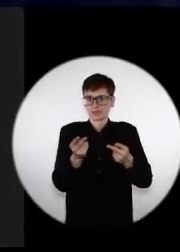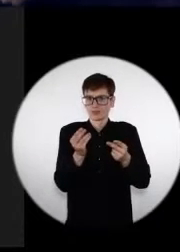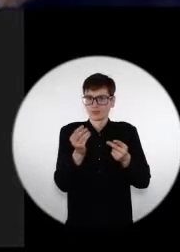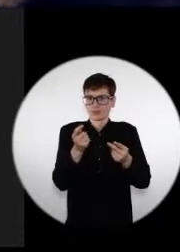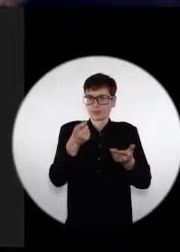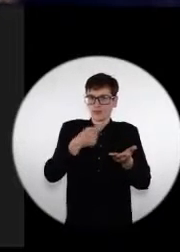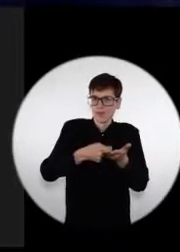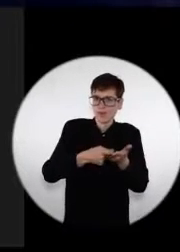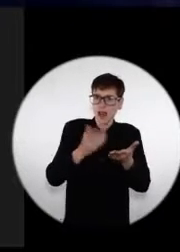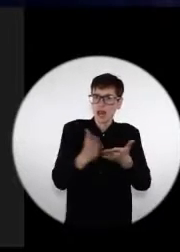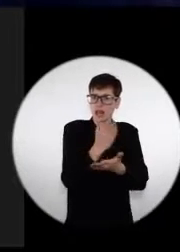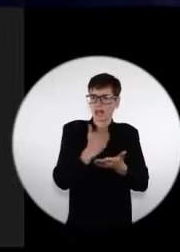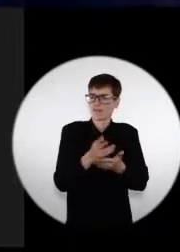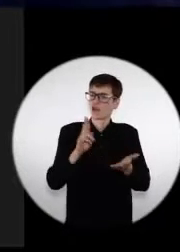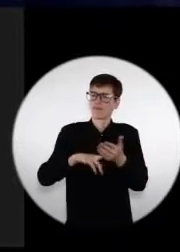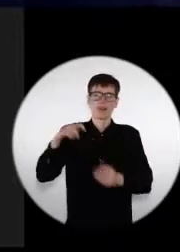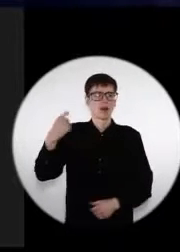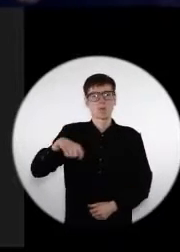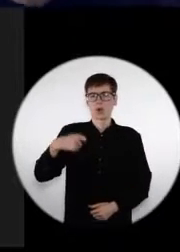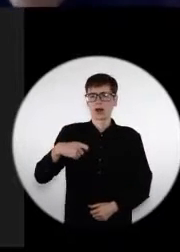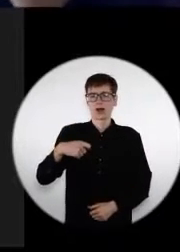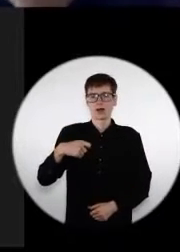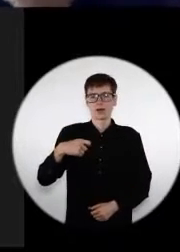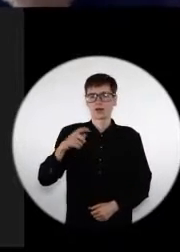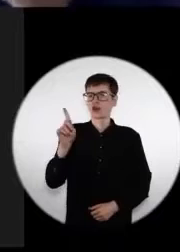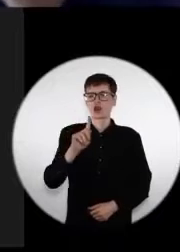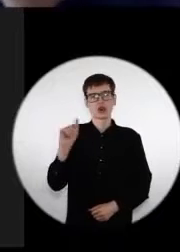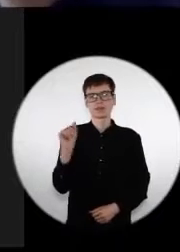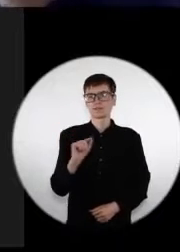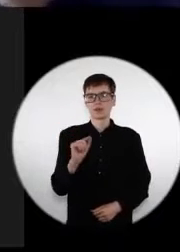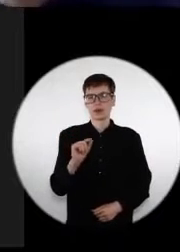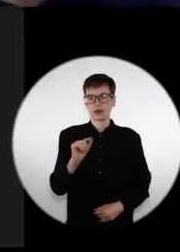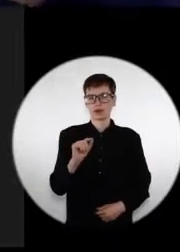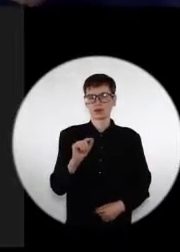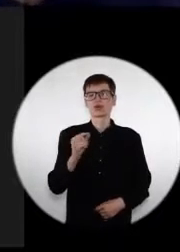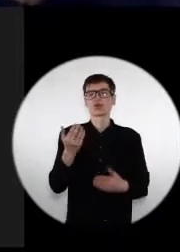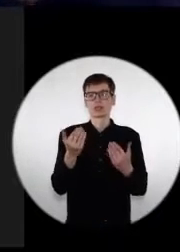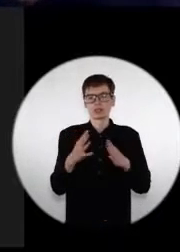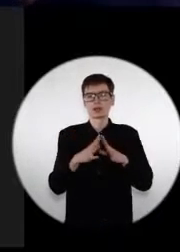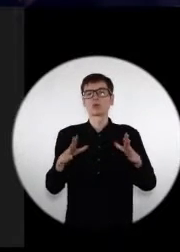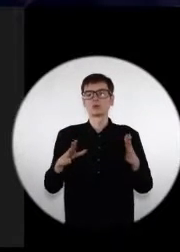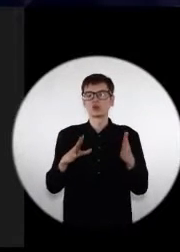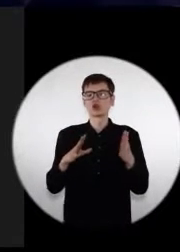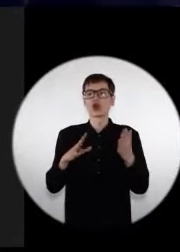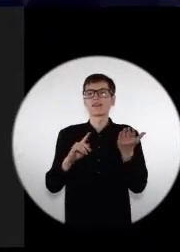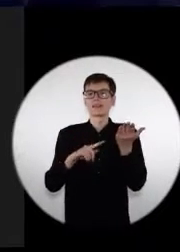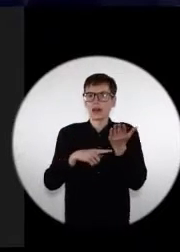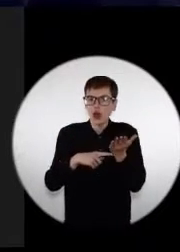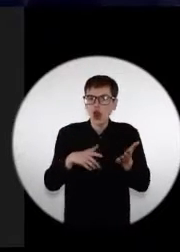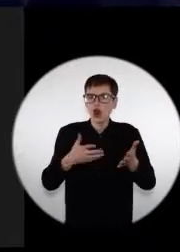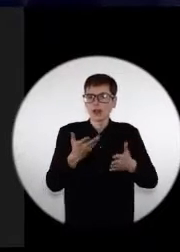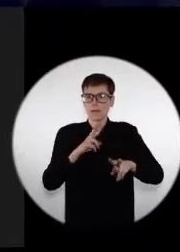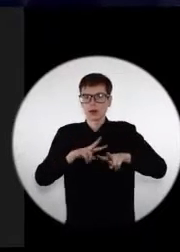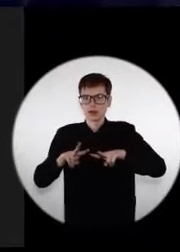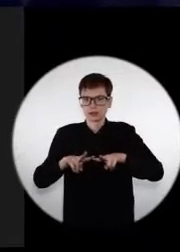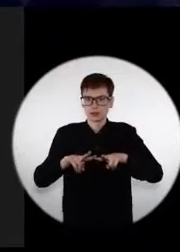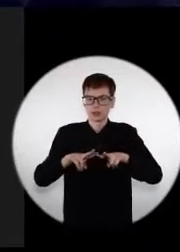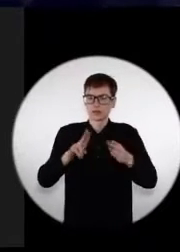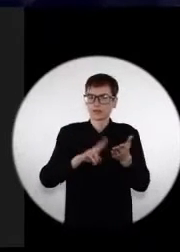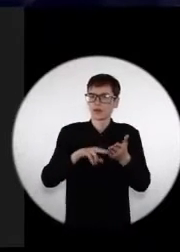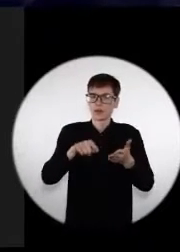producción audiolibro descaro que no tiene la misma experiencia no es no es barato